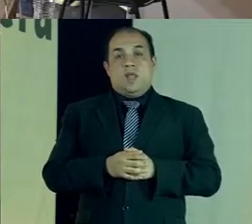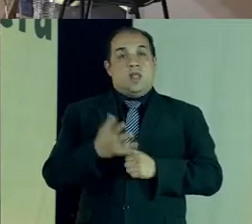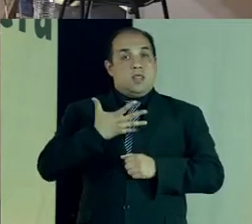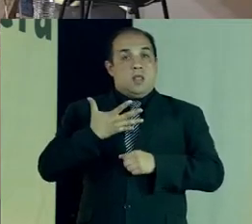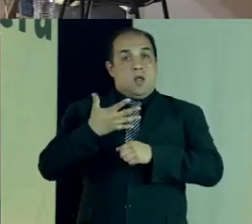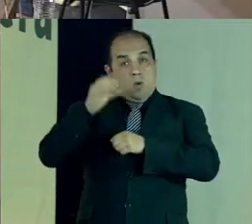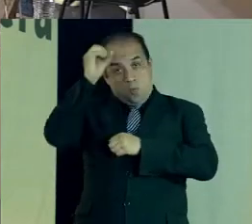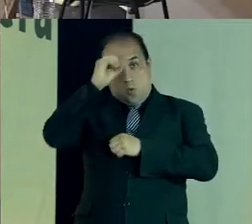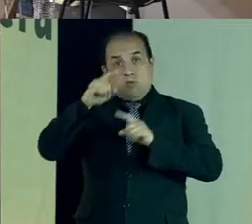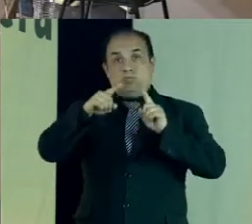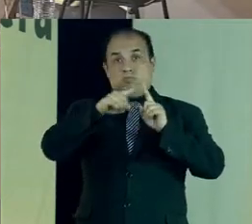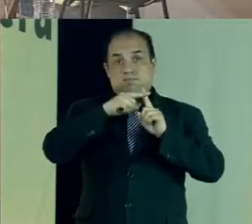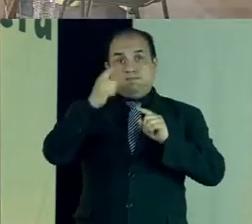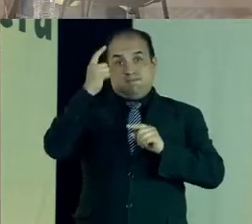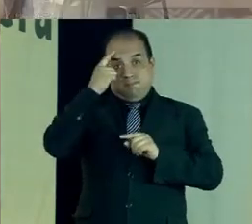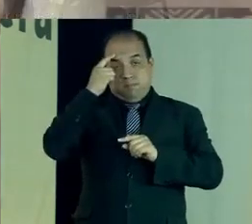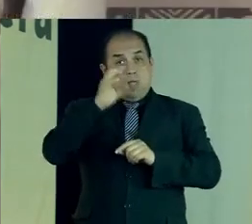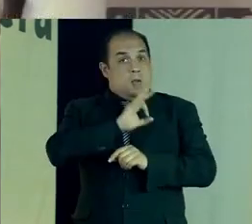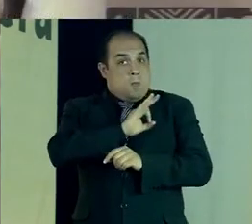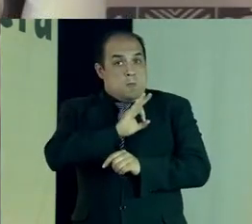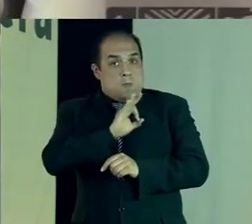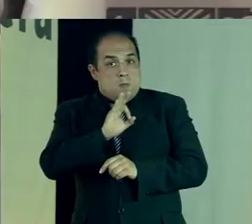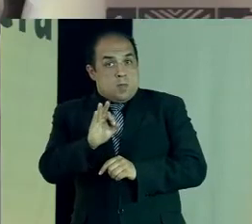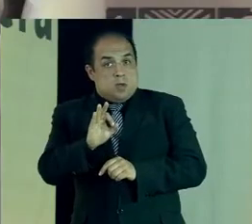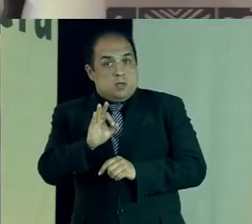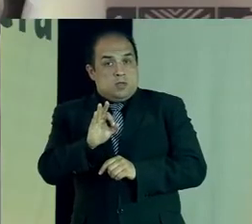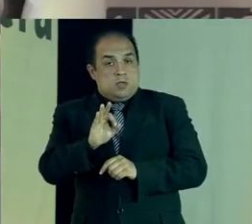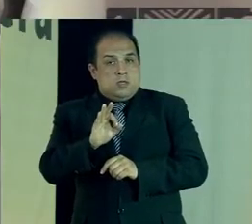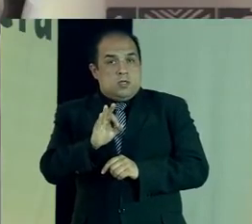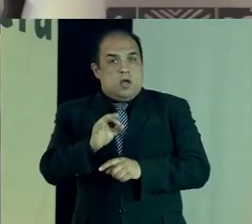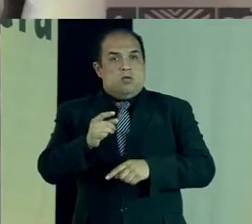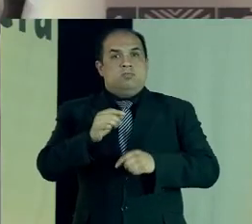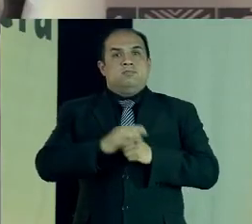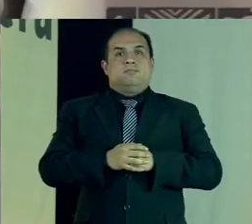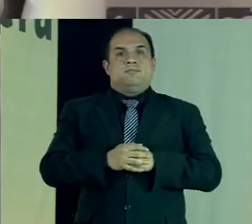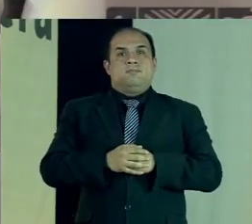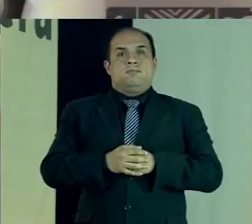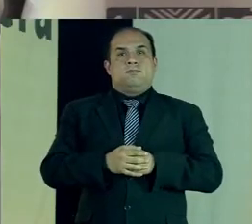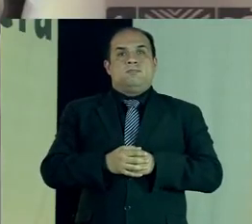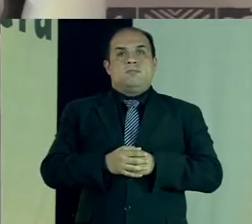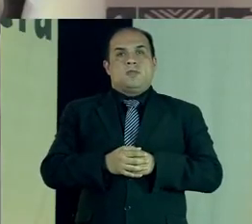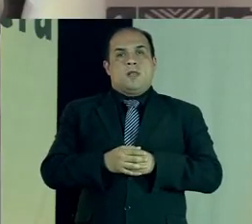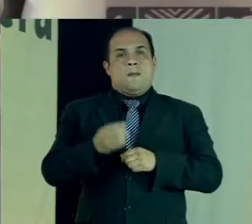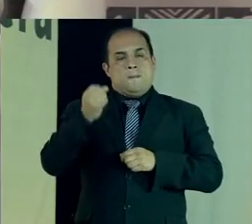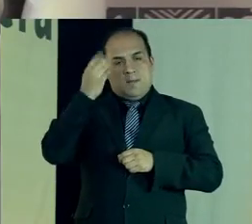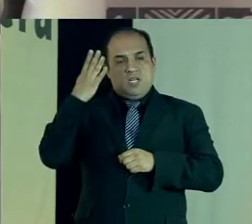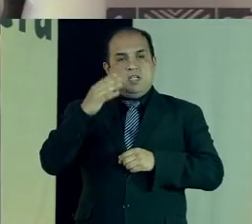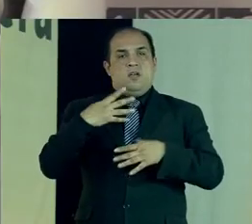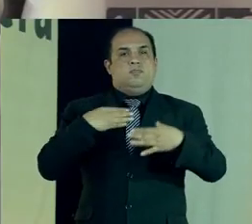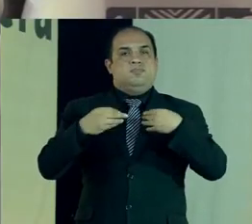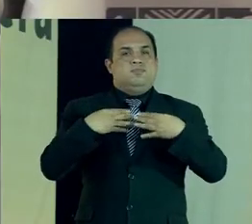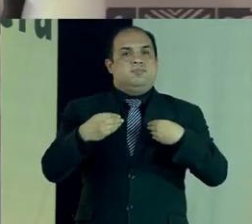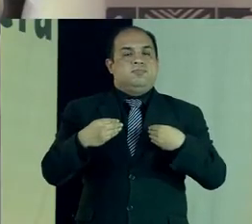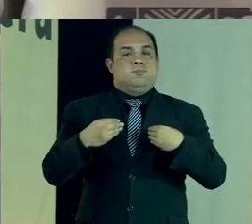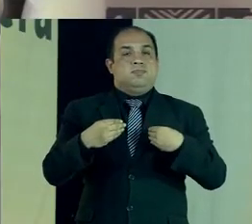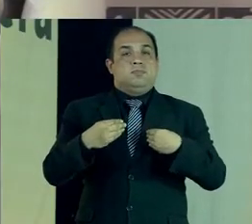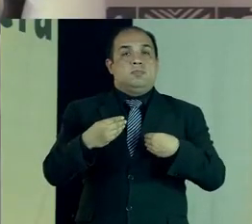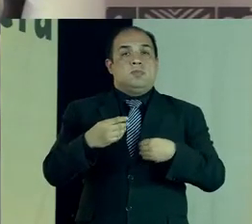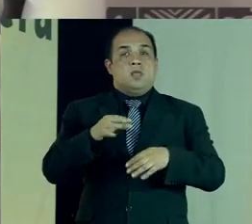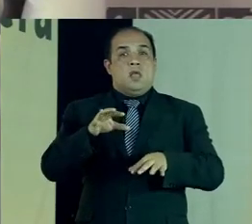vamos a poder desbordar la pandemia y encontrar normalidad es